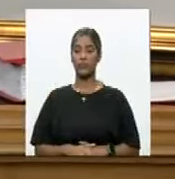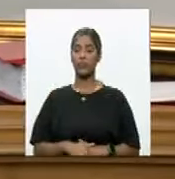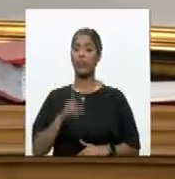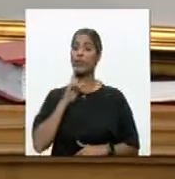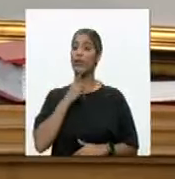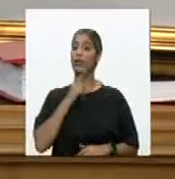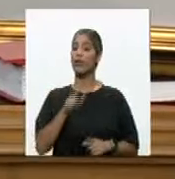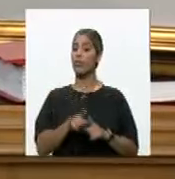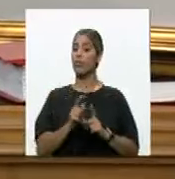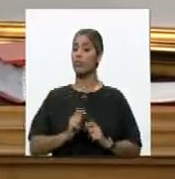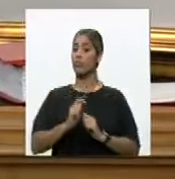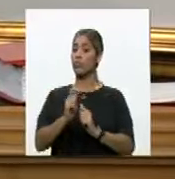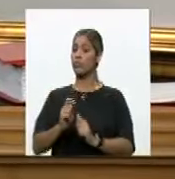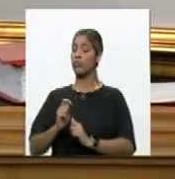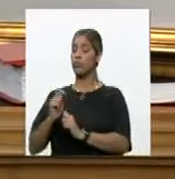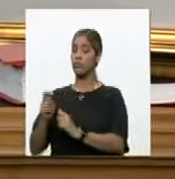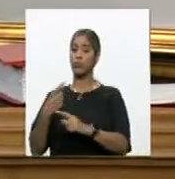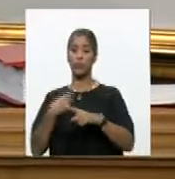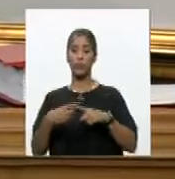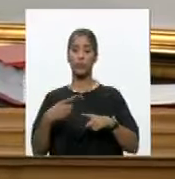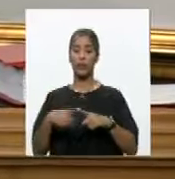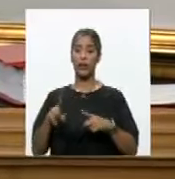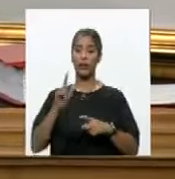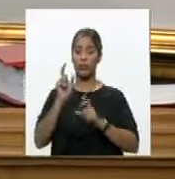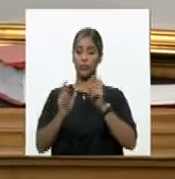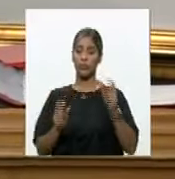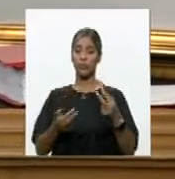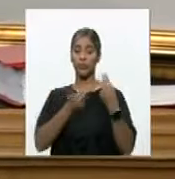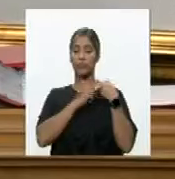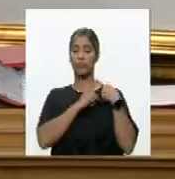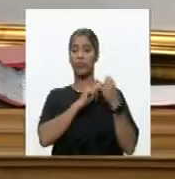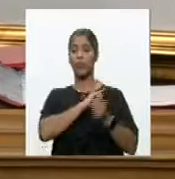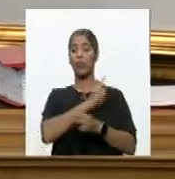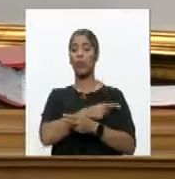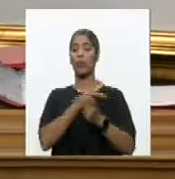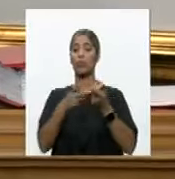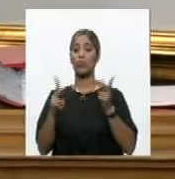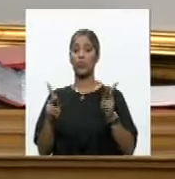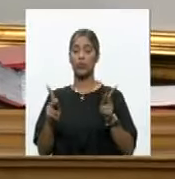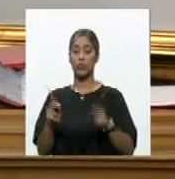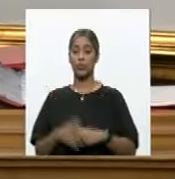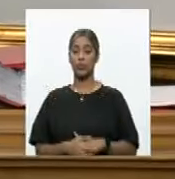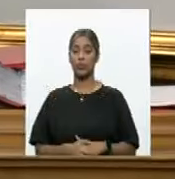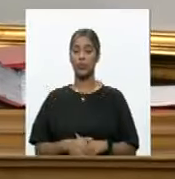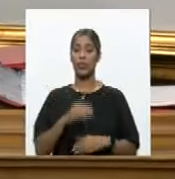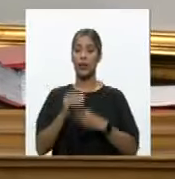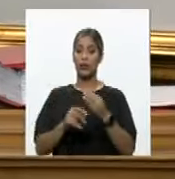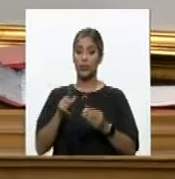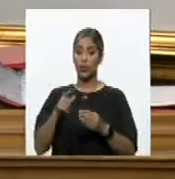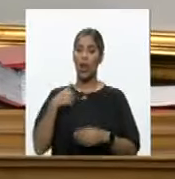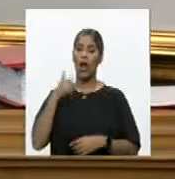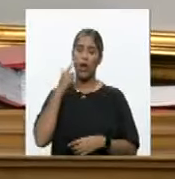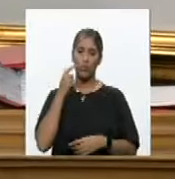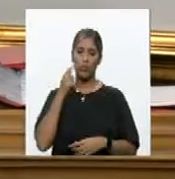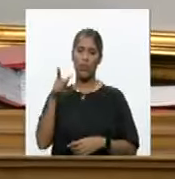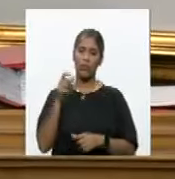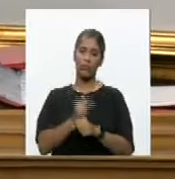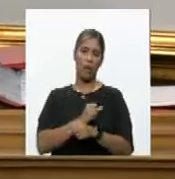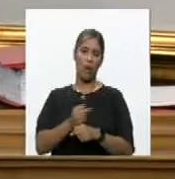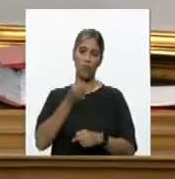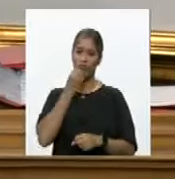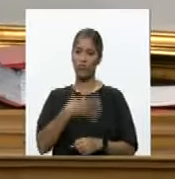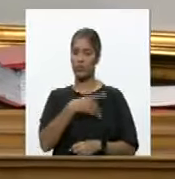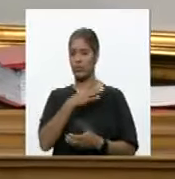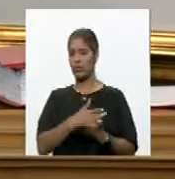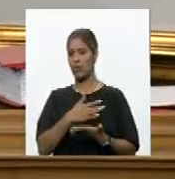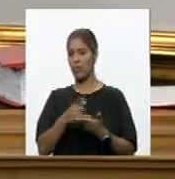nombramiento de cargos de los distintos representantes de los poderes públicos, el hecho de que sea costumbre la excelencia del trabajo de